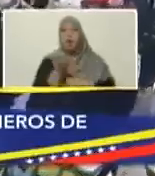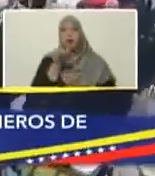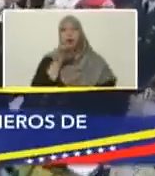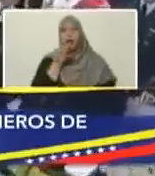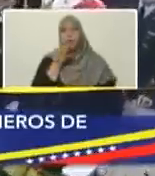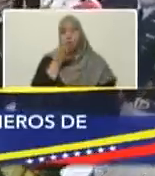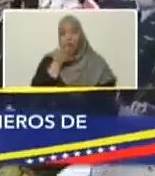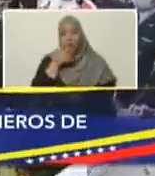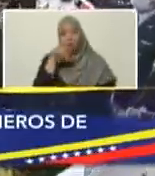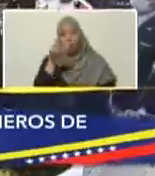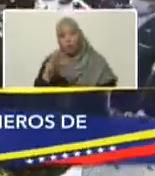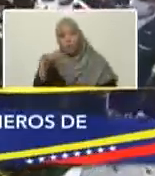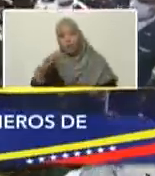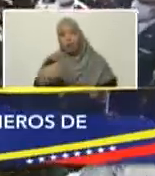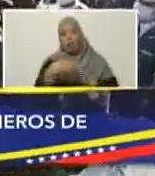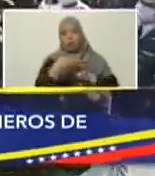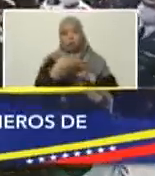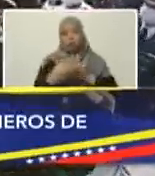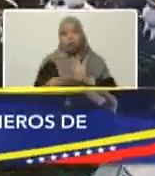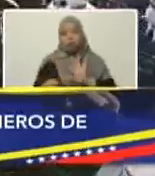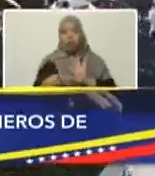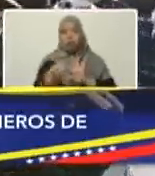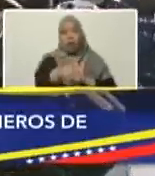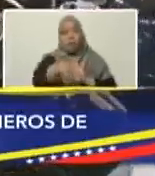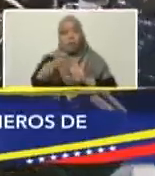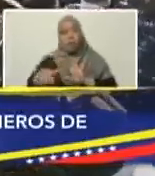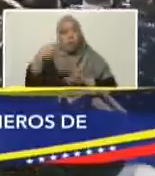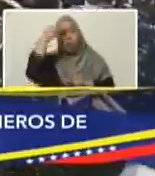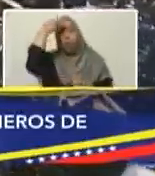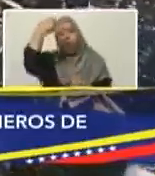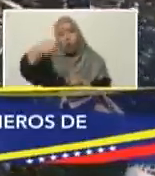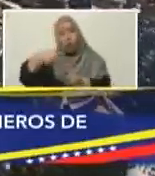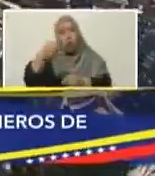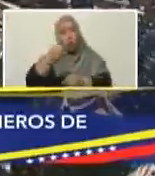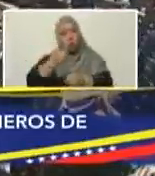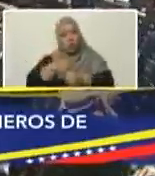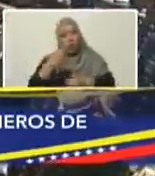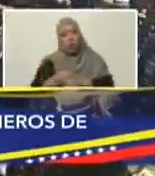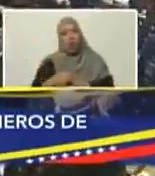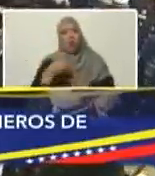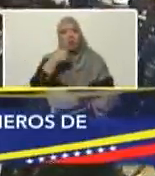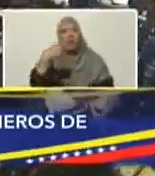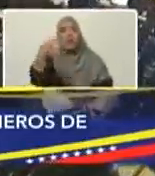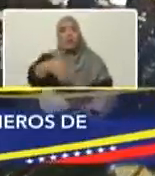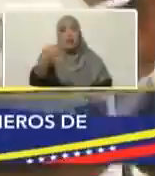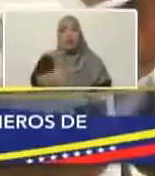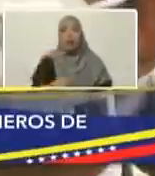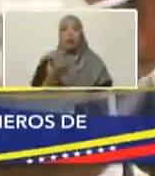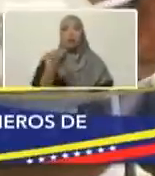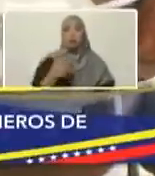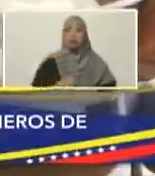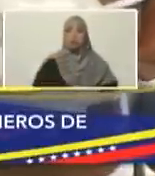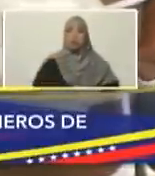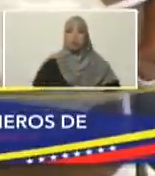ejemplo, ejemplo, honestidad, honor, compromiso, patriotismo.